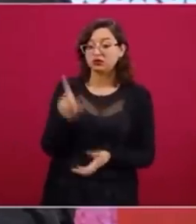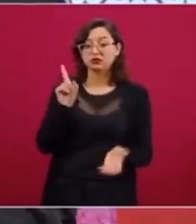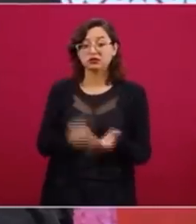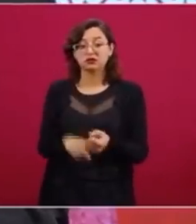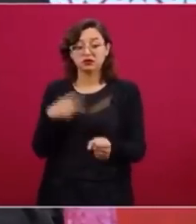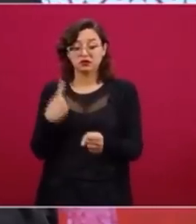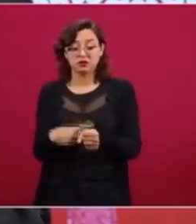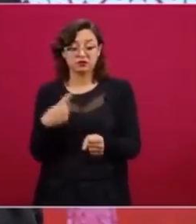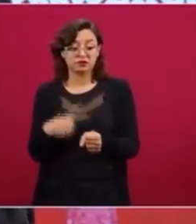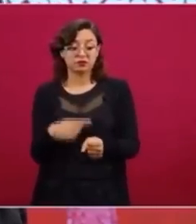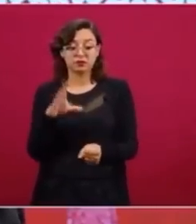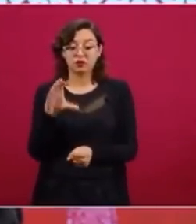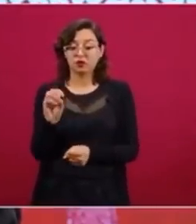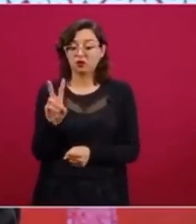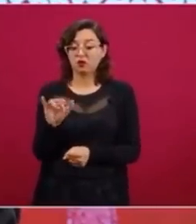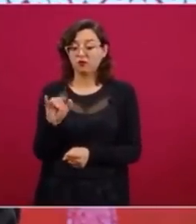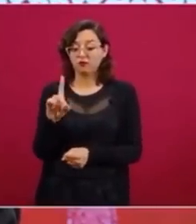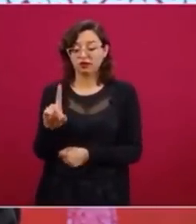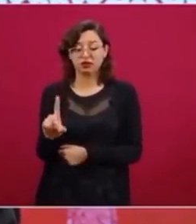tenía